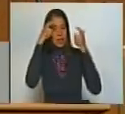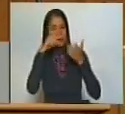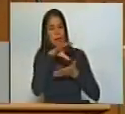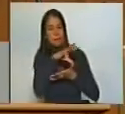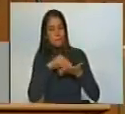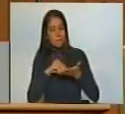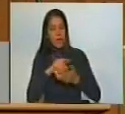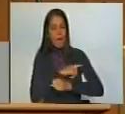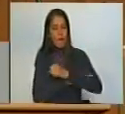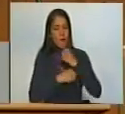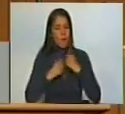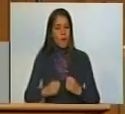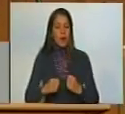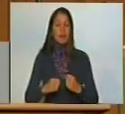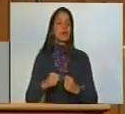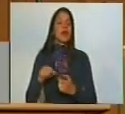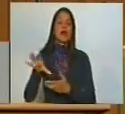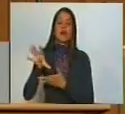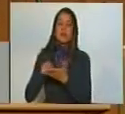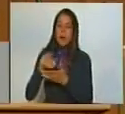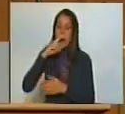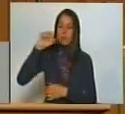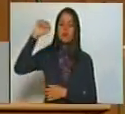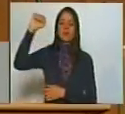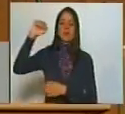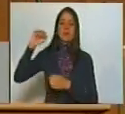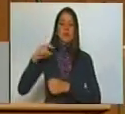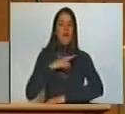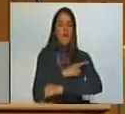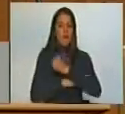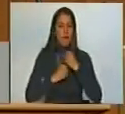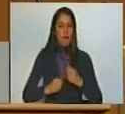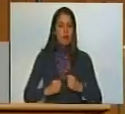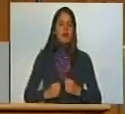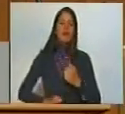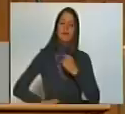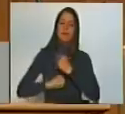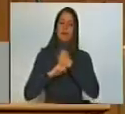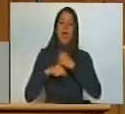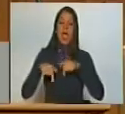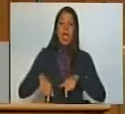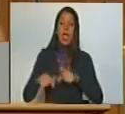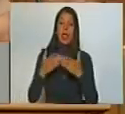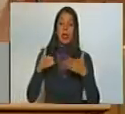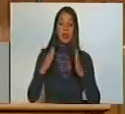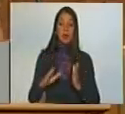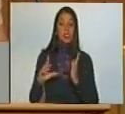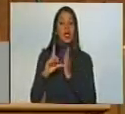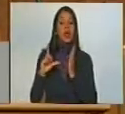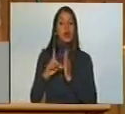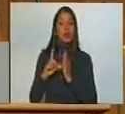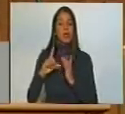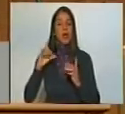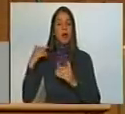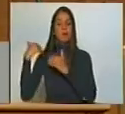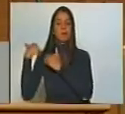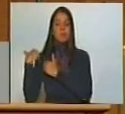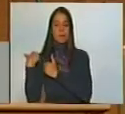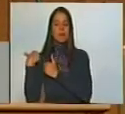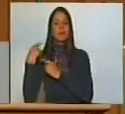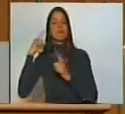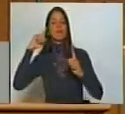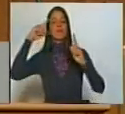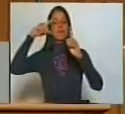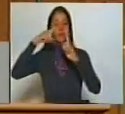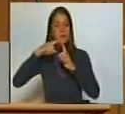con nuestro presidente Nicolás Maduro, conductor de victoria, hoy más que nunca, este movimiento estudiantil asume los retos que están por venir.